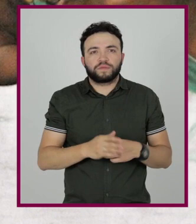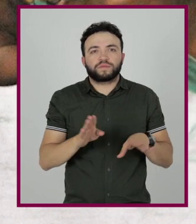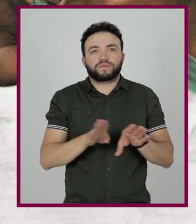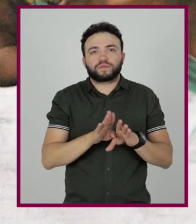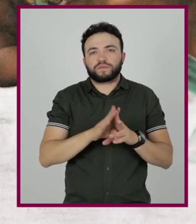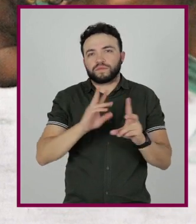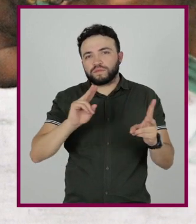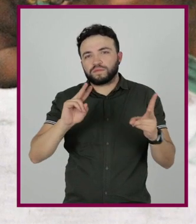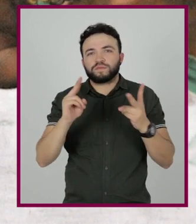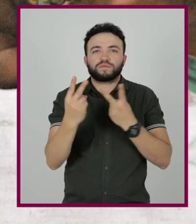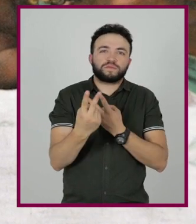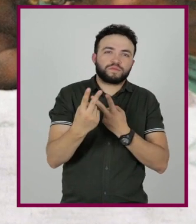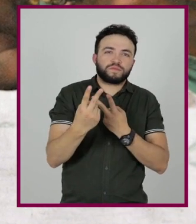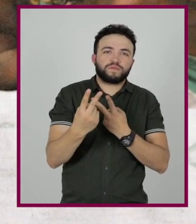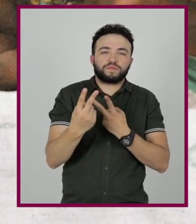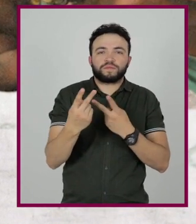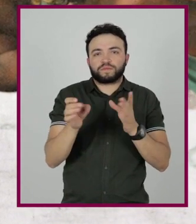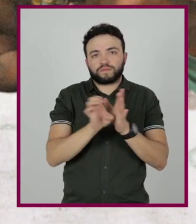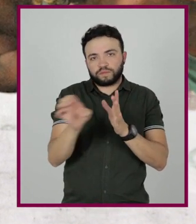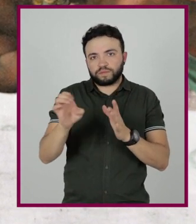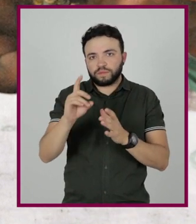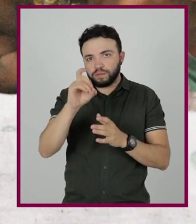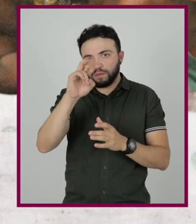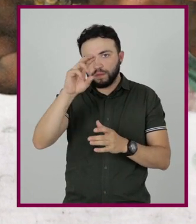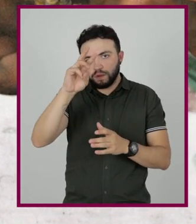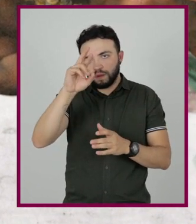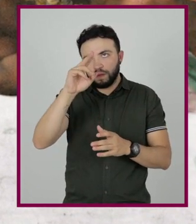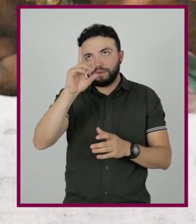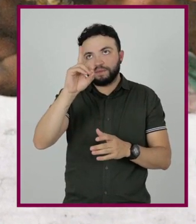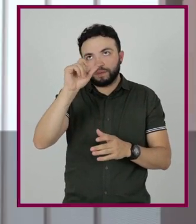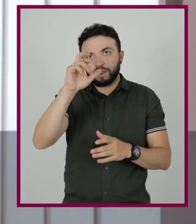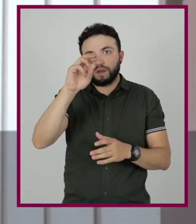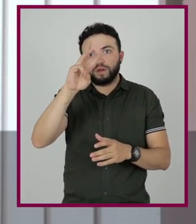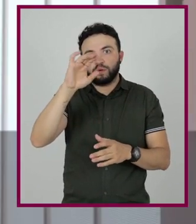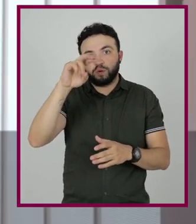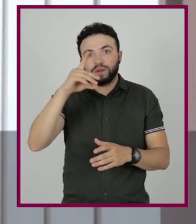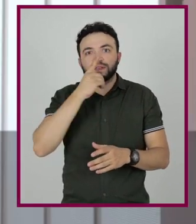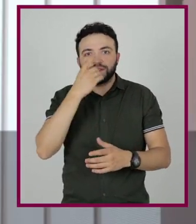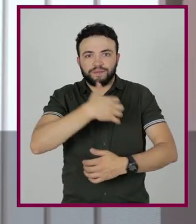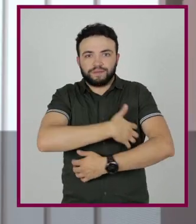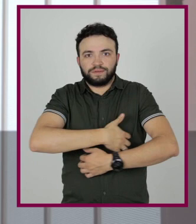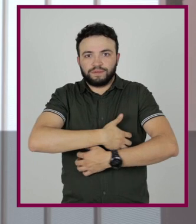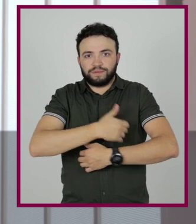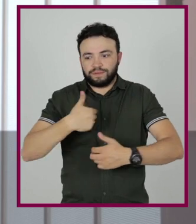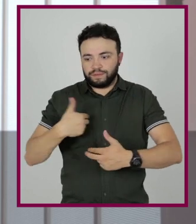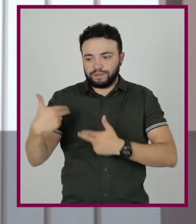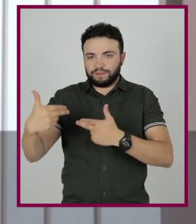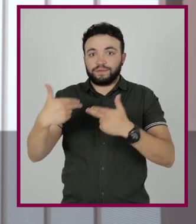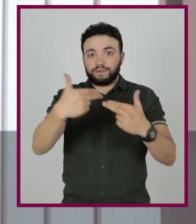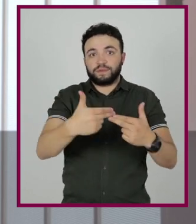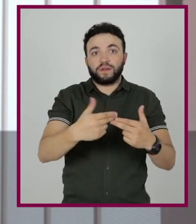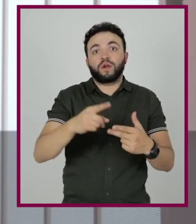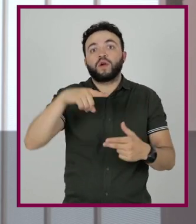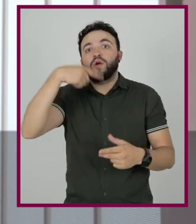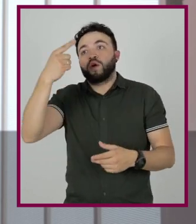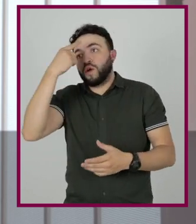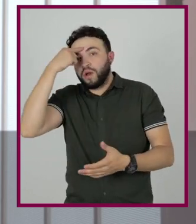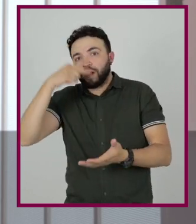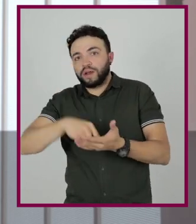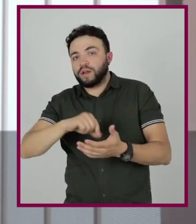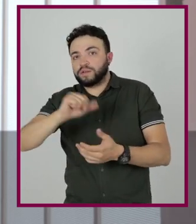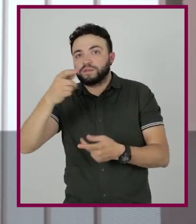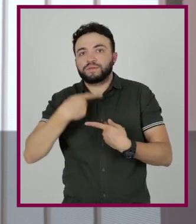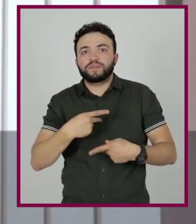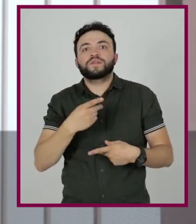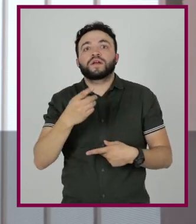en contra de la teoría creacionista, es decir, la que dice que nuestro origen es por obra de Dios, y podemos agregar qué